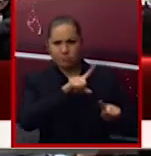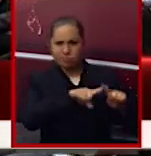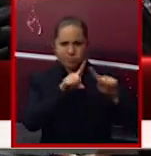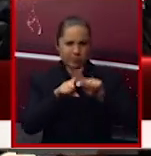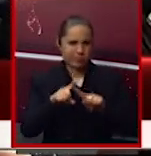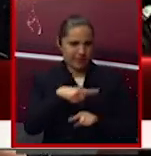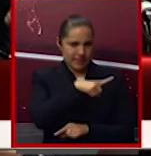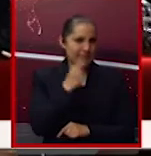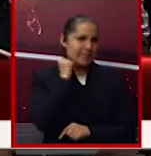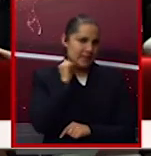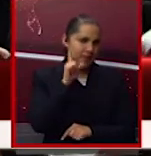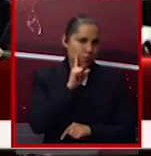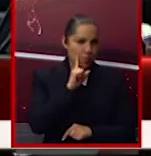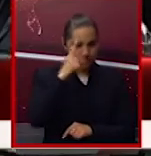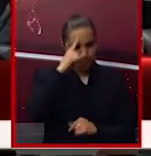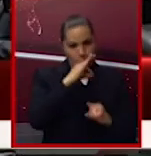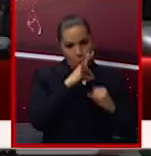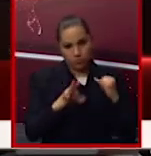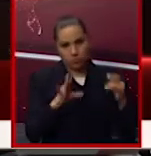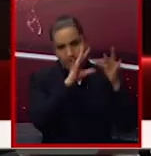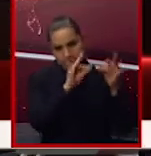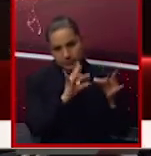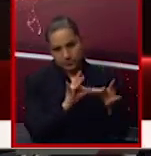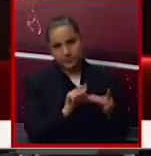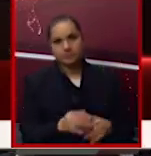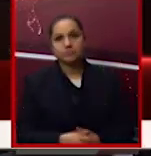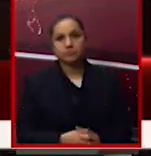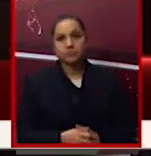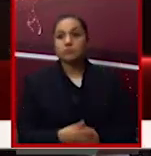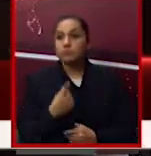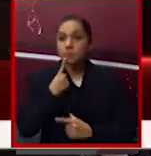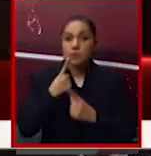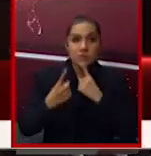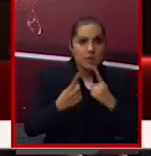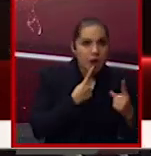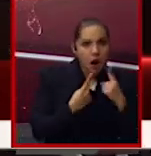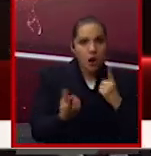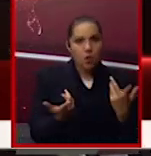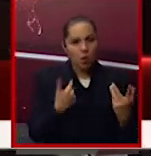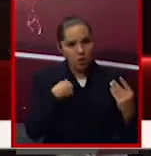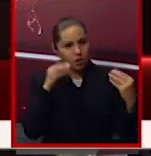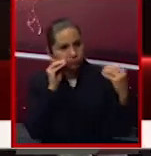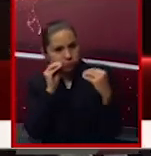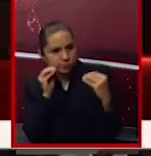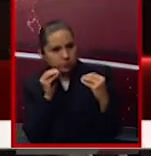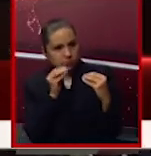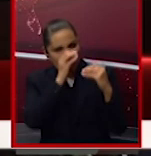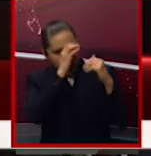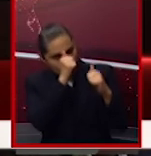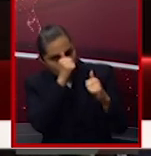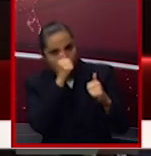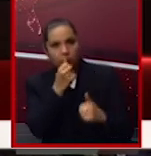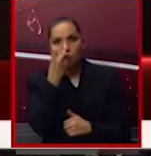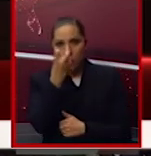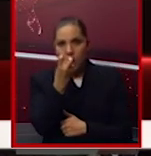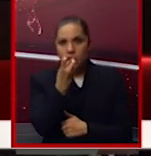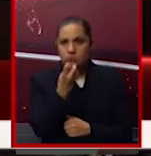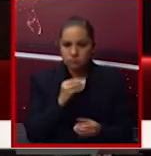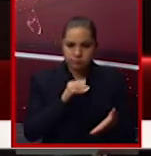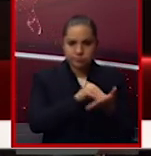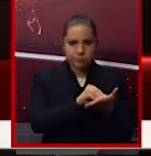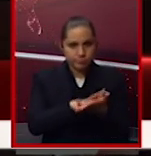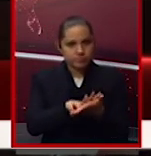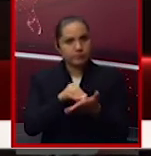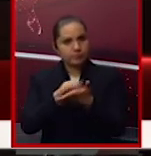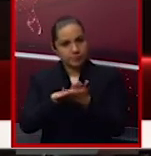la productividad, gracias al diálogo, la negociación y la construcción de acuerdos se concretaron cambios